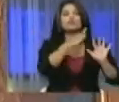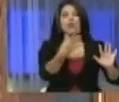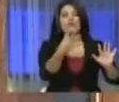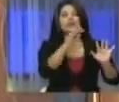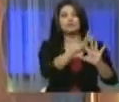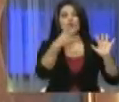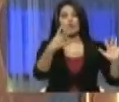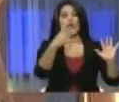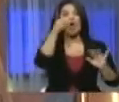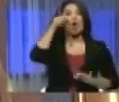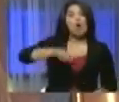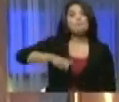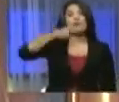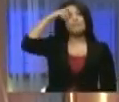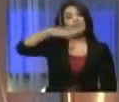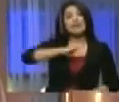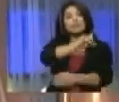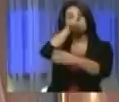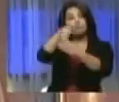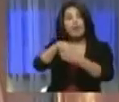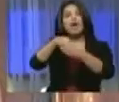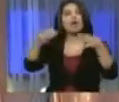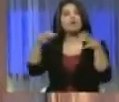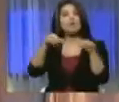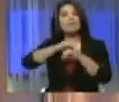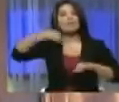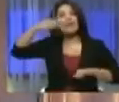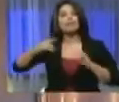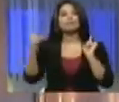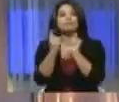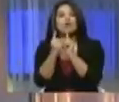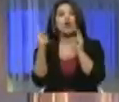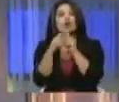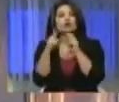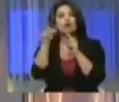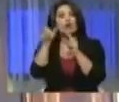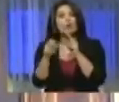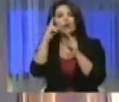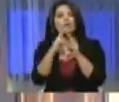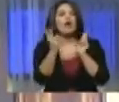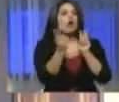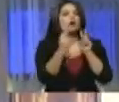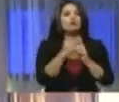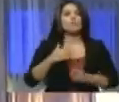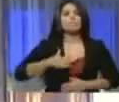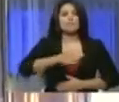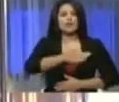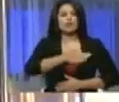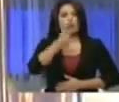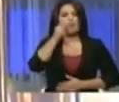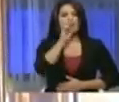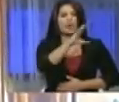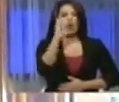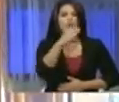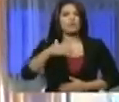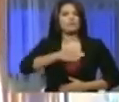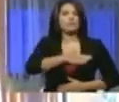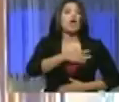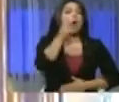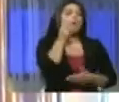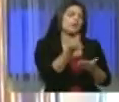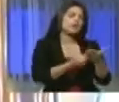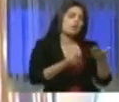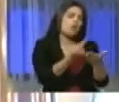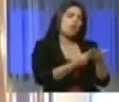Fue soldado del Ejército Libertador, conoció a Antonio Mariño, hizo bocetos del rostro del